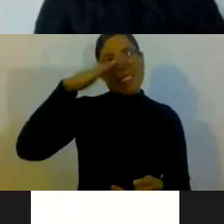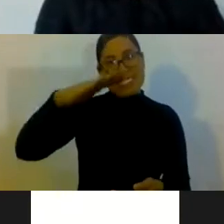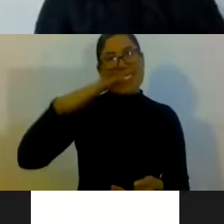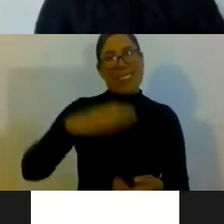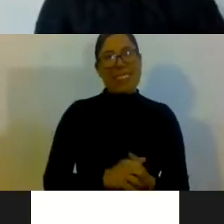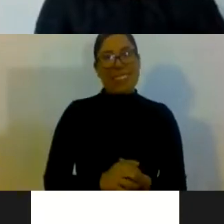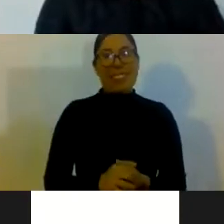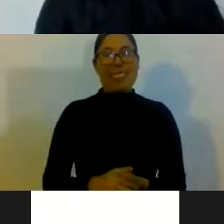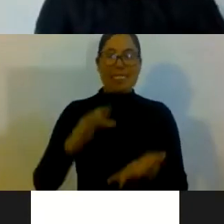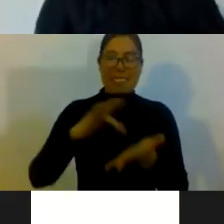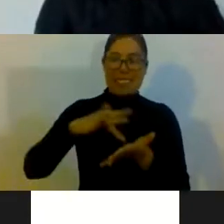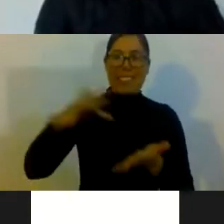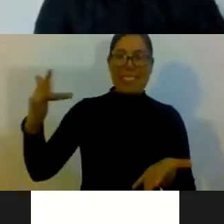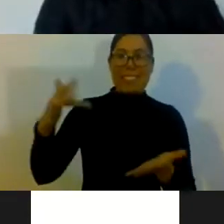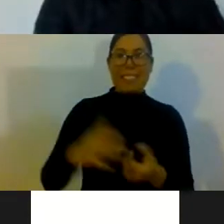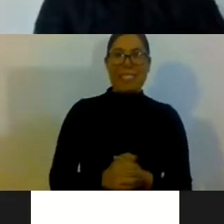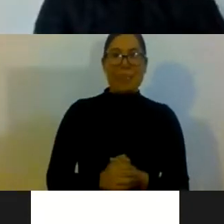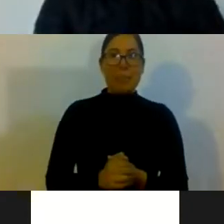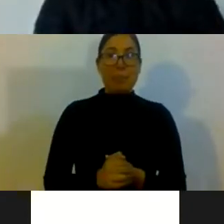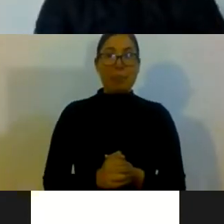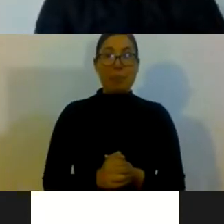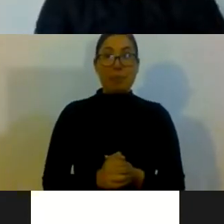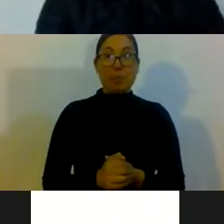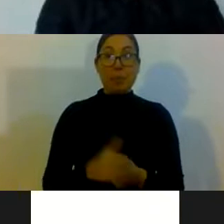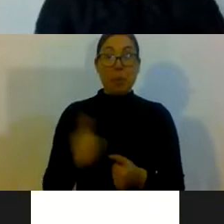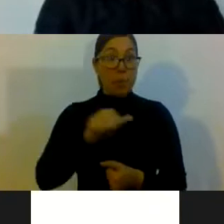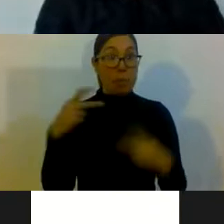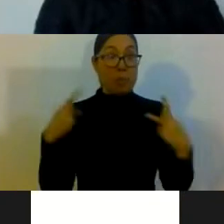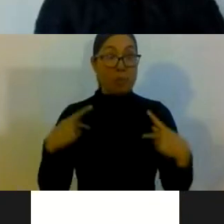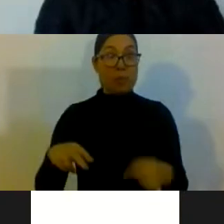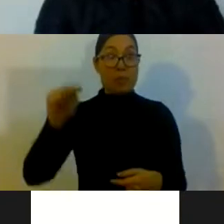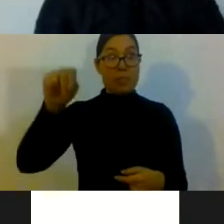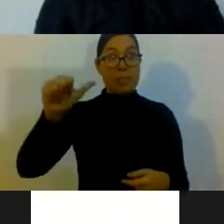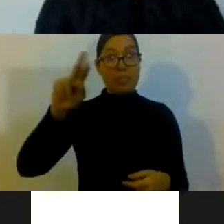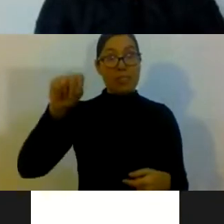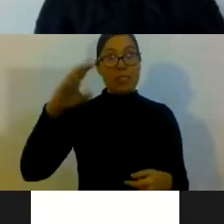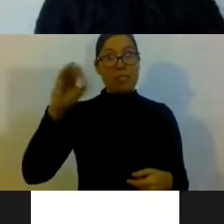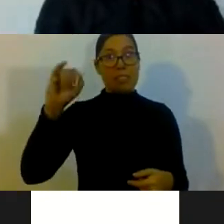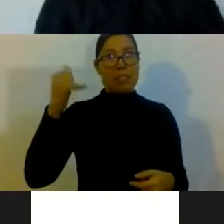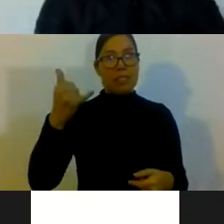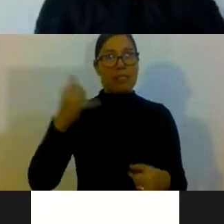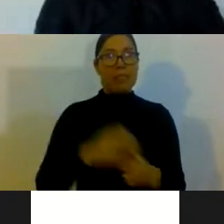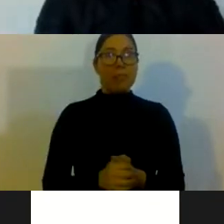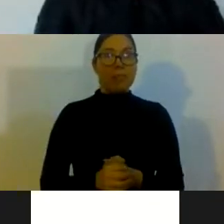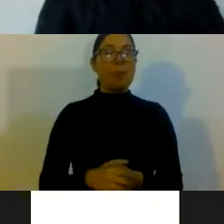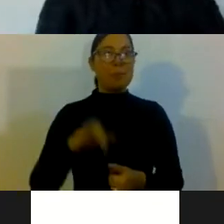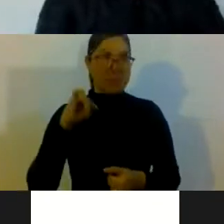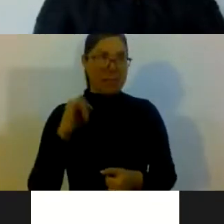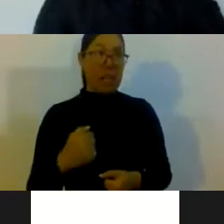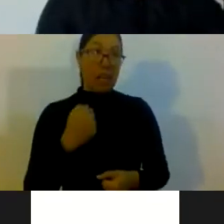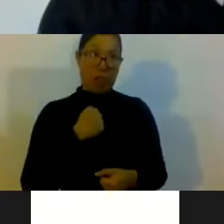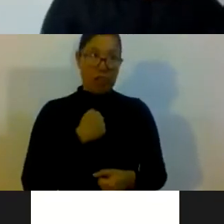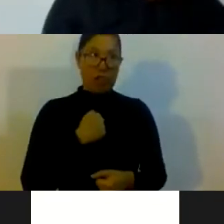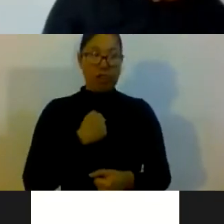gracias. ¿Alguien más? Nancy, que querías opinar algo, adelante. Sí, buenas tardes. La verdad, pues yo soy